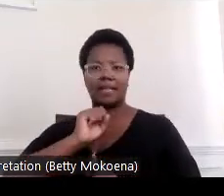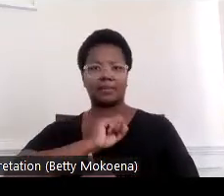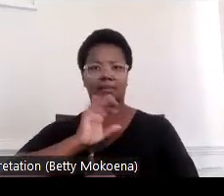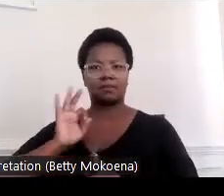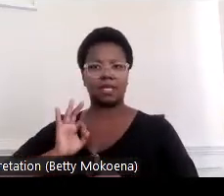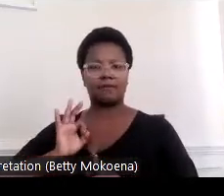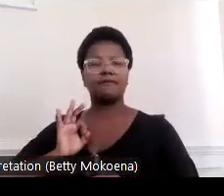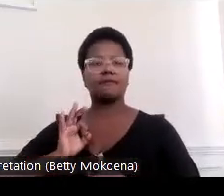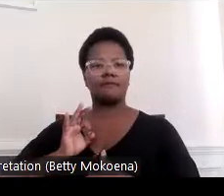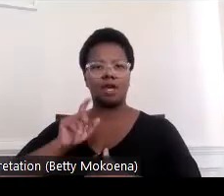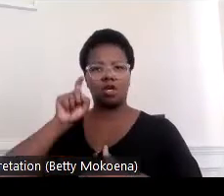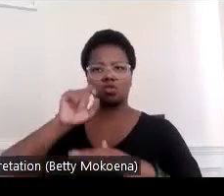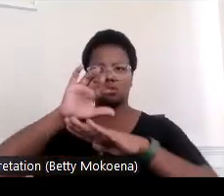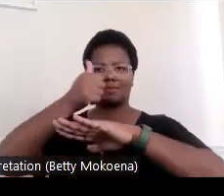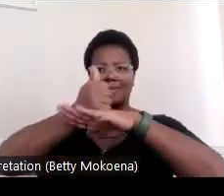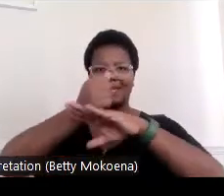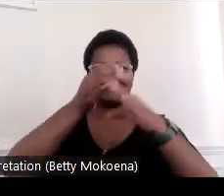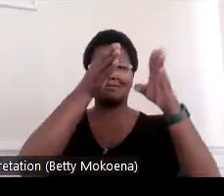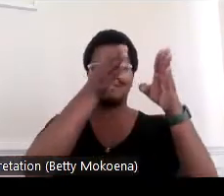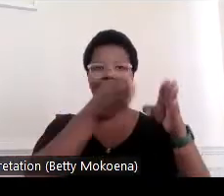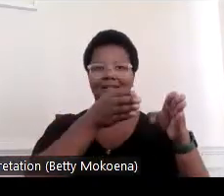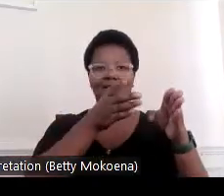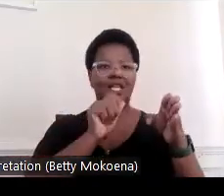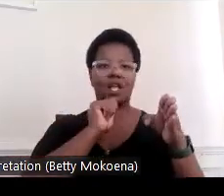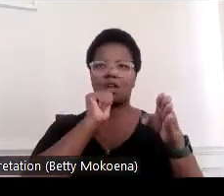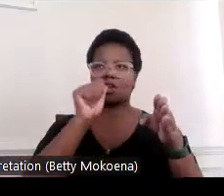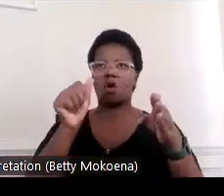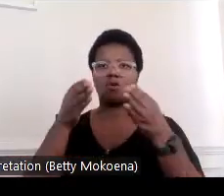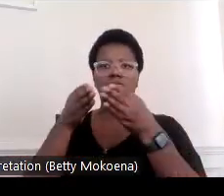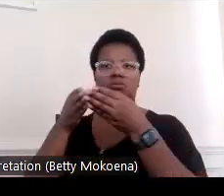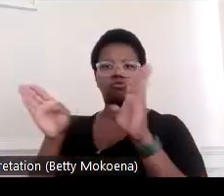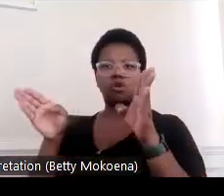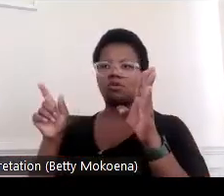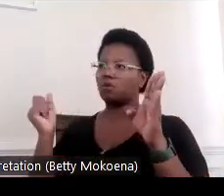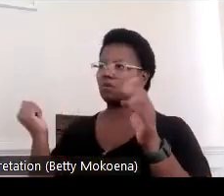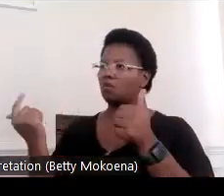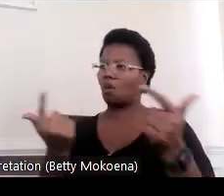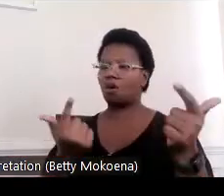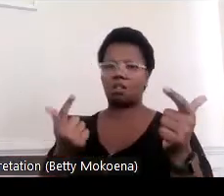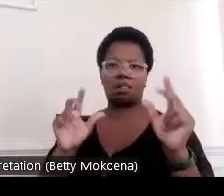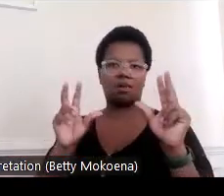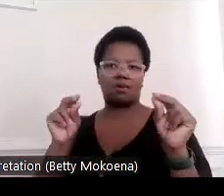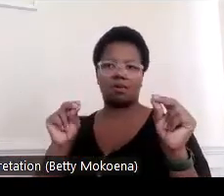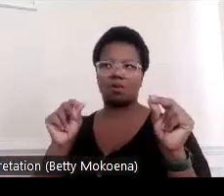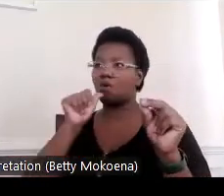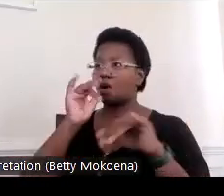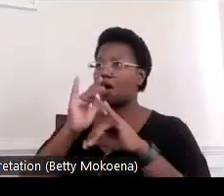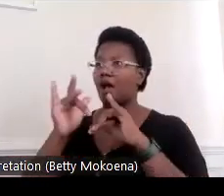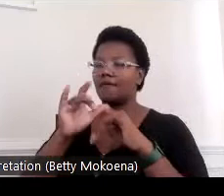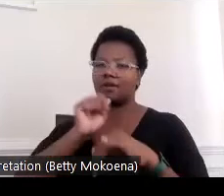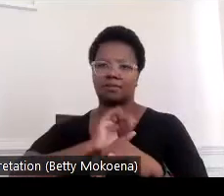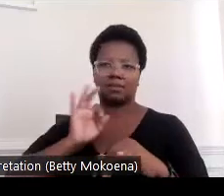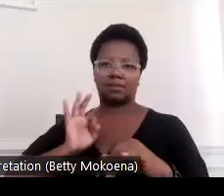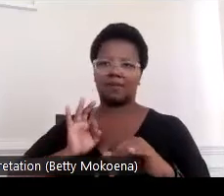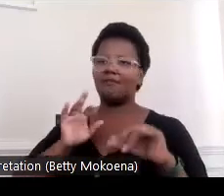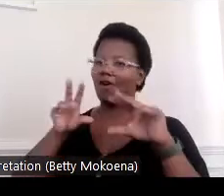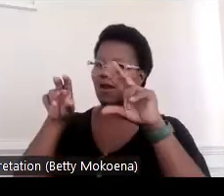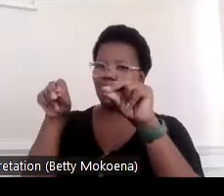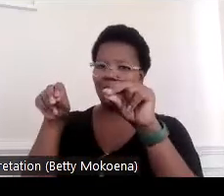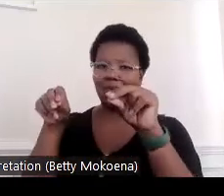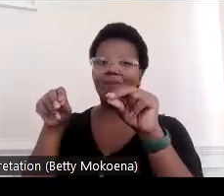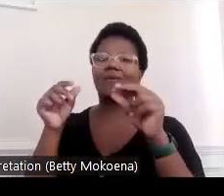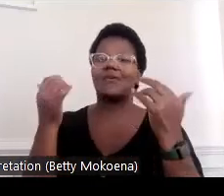a Varón o hembra eso se va al individuo No necesariamente padrón o el personal que esté disponible verdad